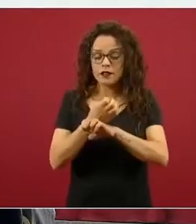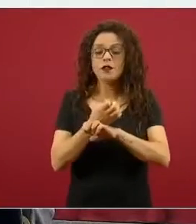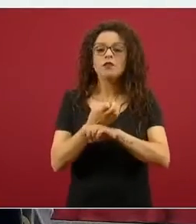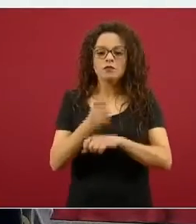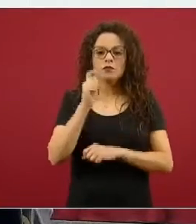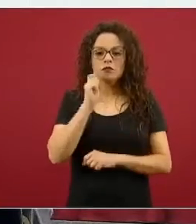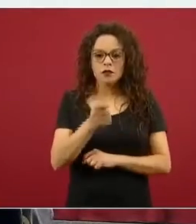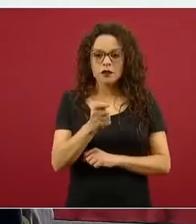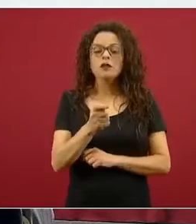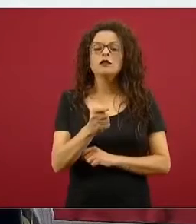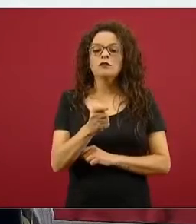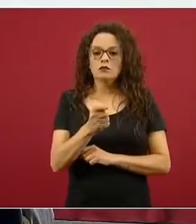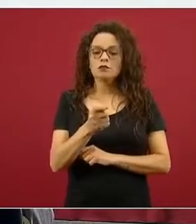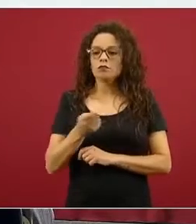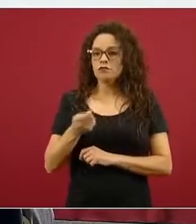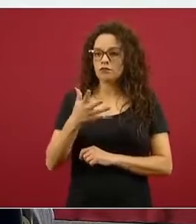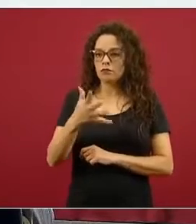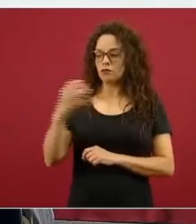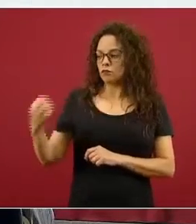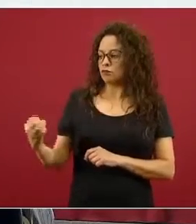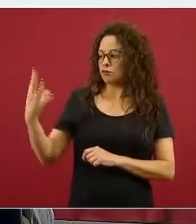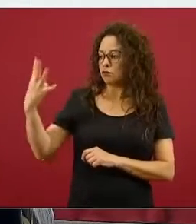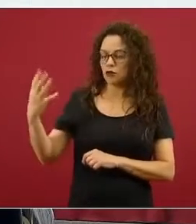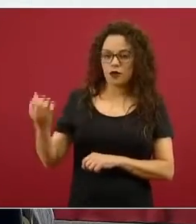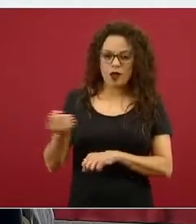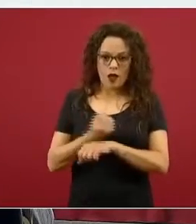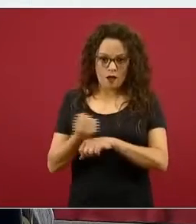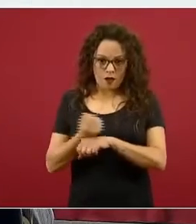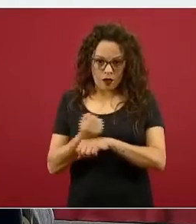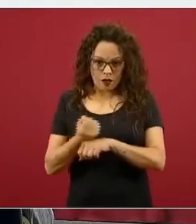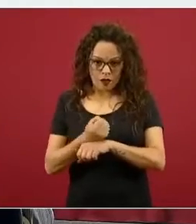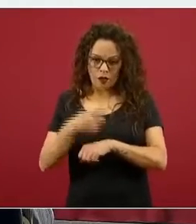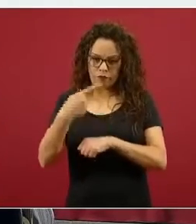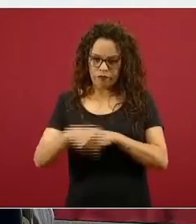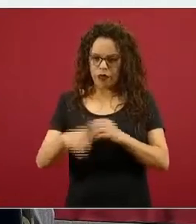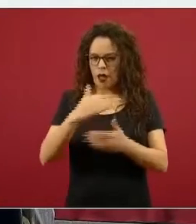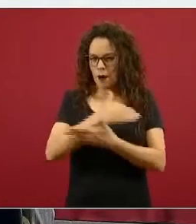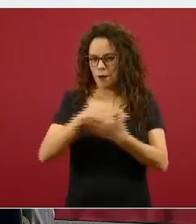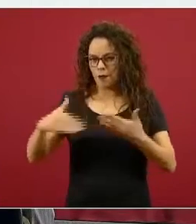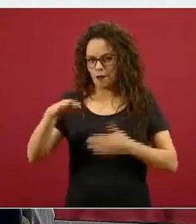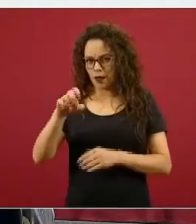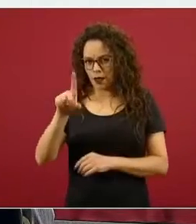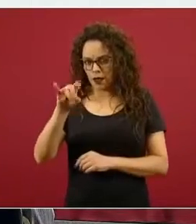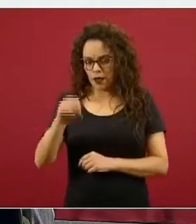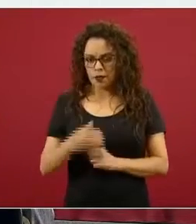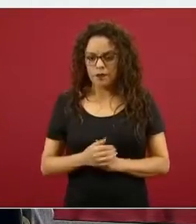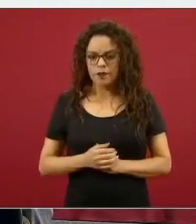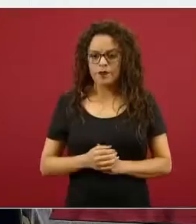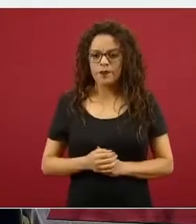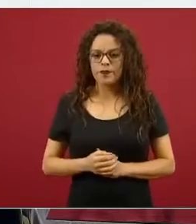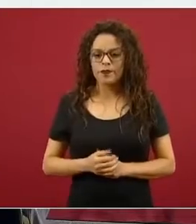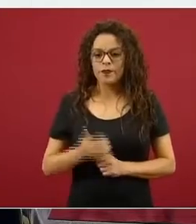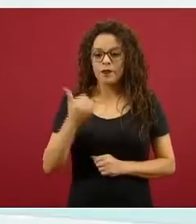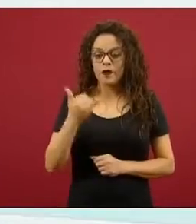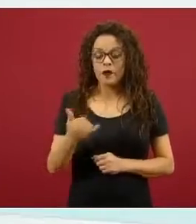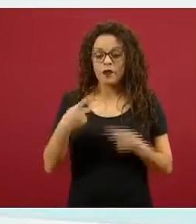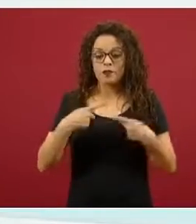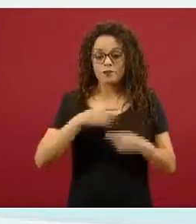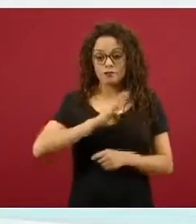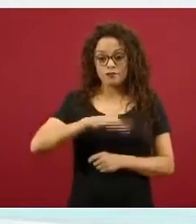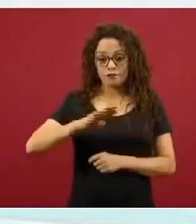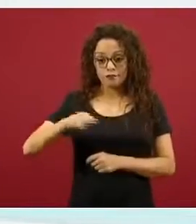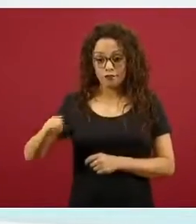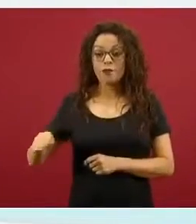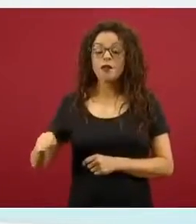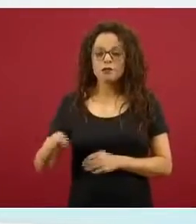un estado en amarillo, con riesgo medio, y las defunciones también siguen en un descenso importante, y